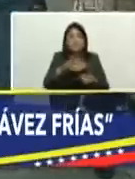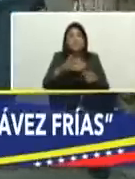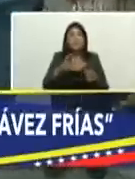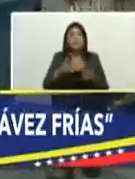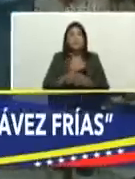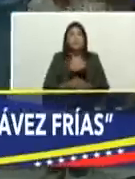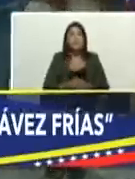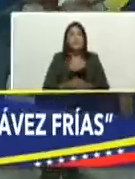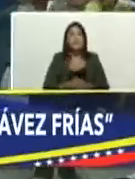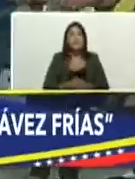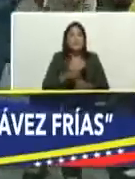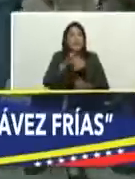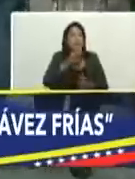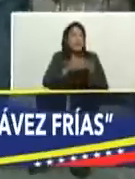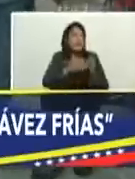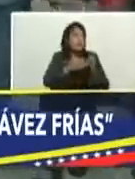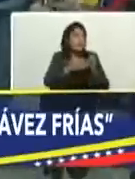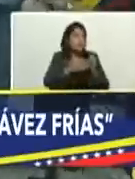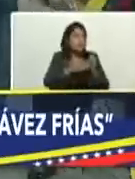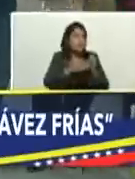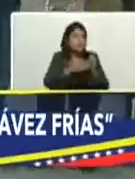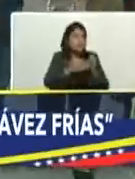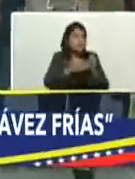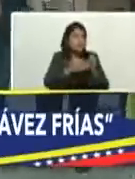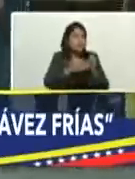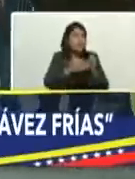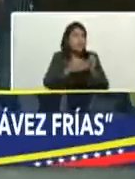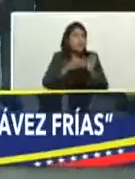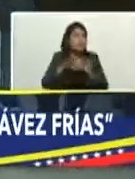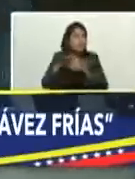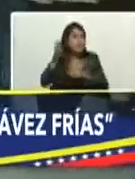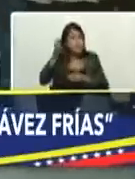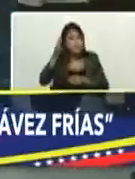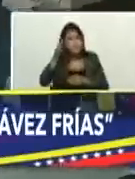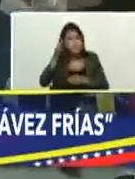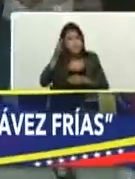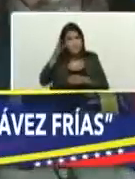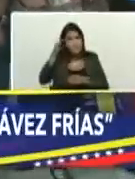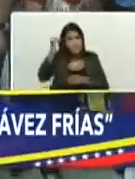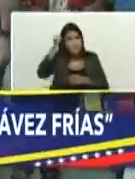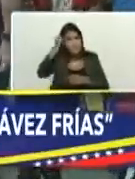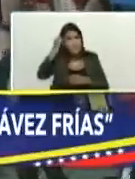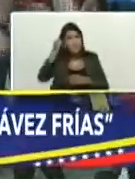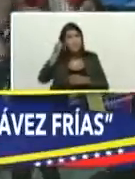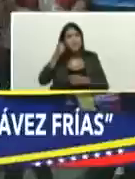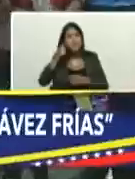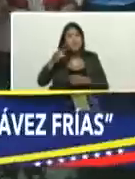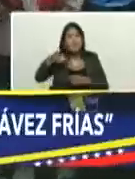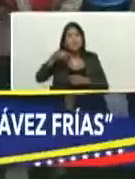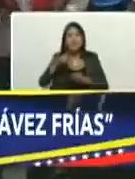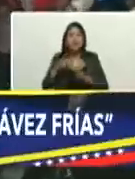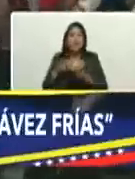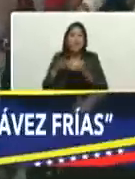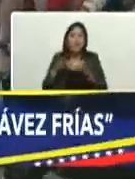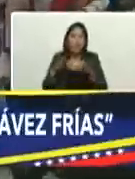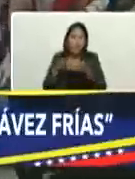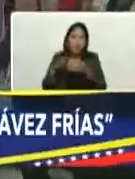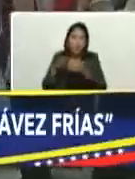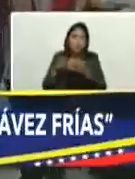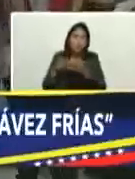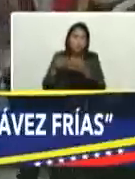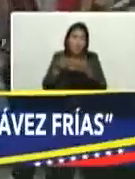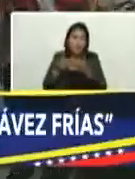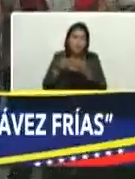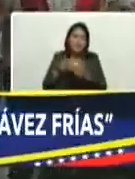quién comanda? La OVE la que manda. ¿Y quién comanda? La OVE la que manda. Y bueno, esta